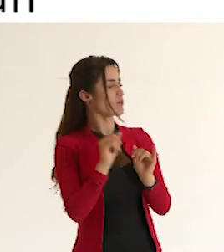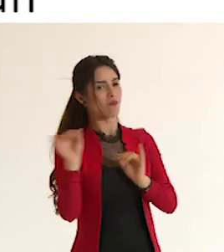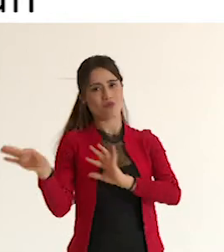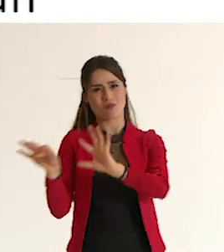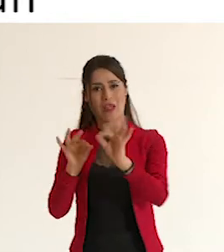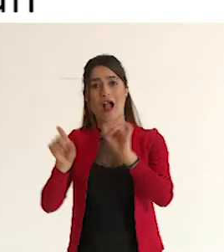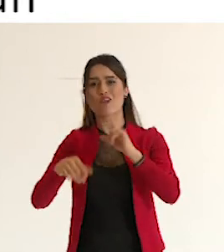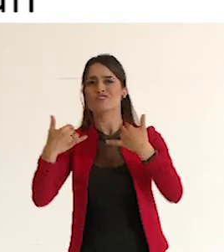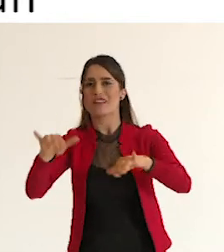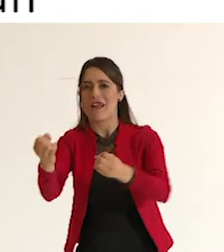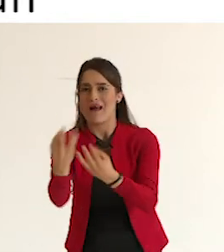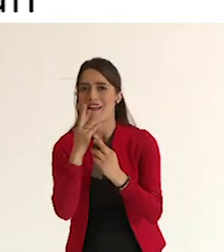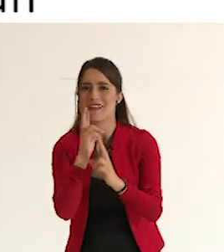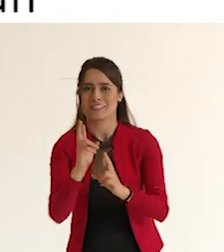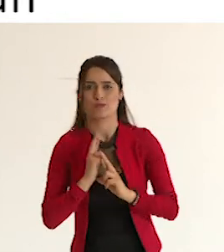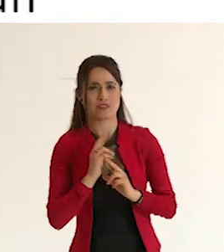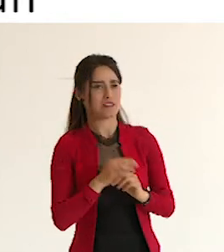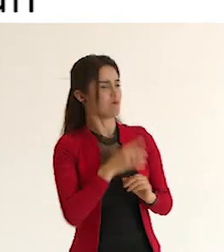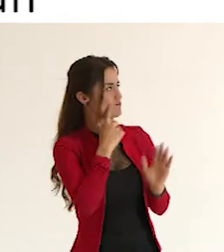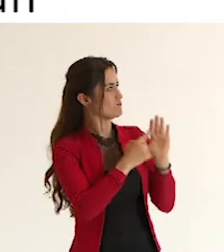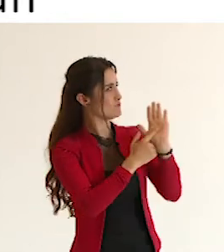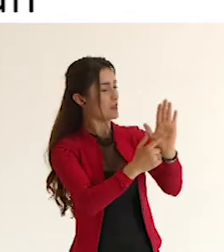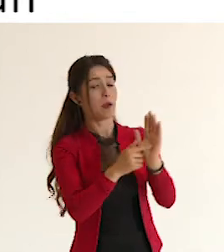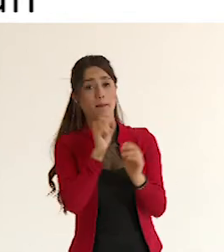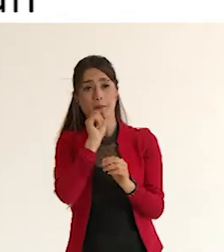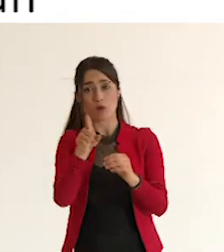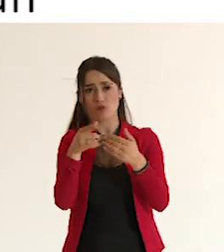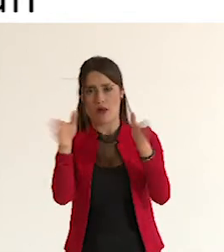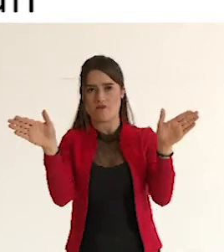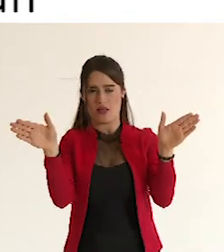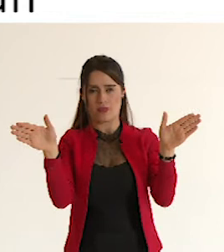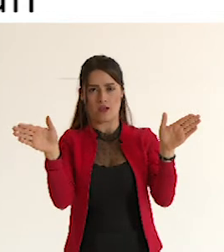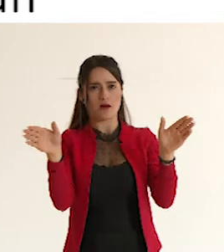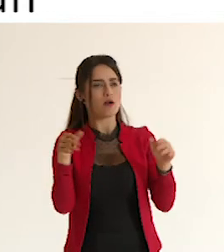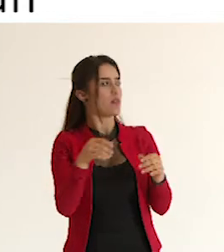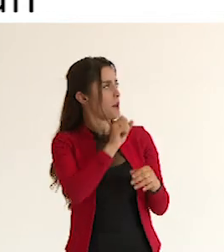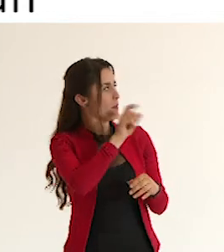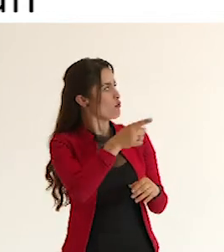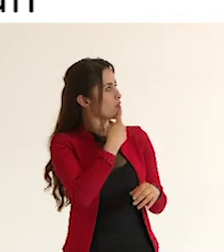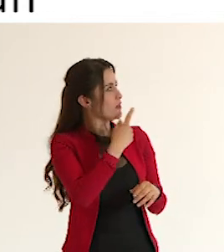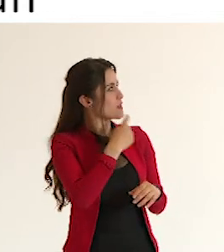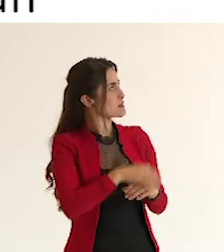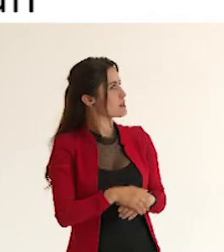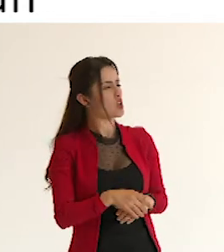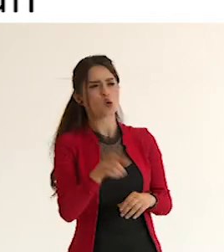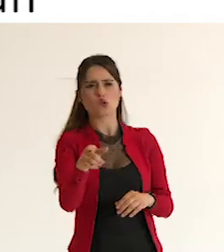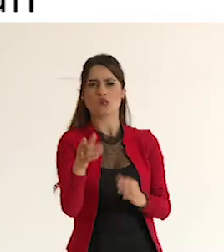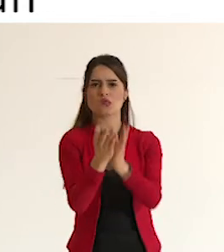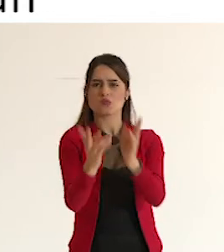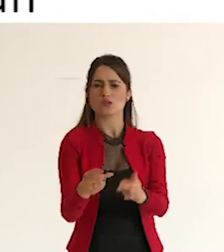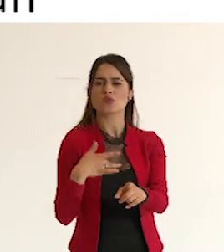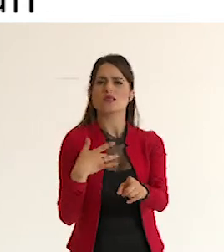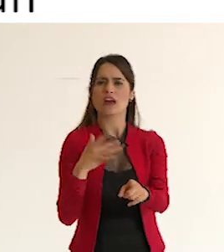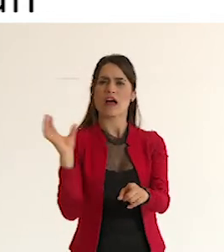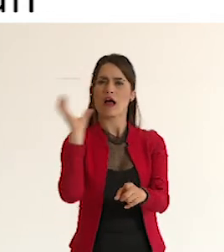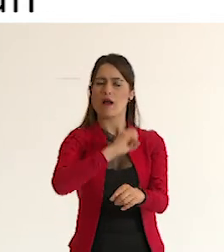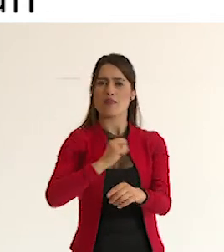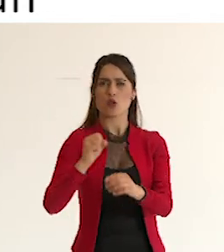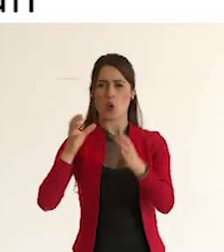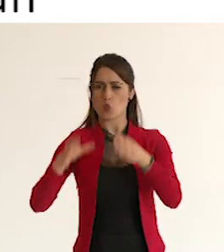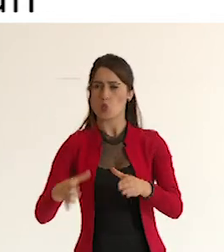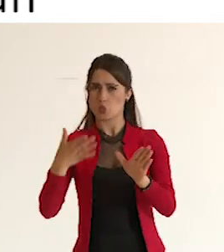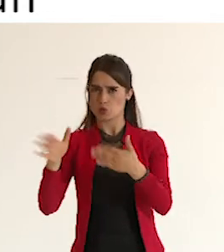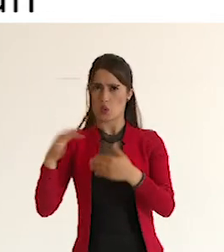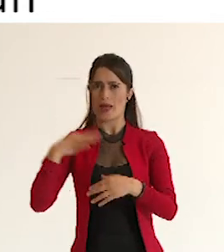respuesta estas son respuestas a preguntas abiertas en este caso la pregunta es qué es lo más impactante o interesante que ocurrió en el curso